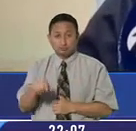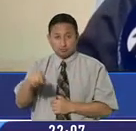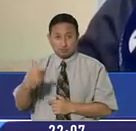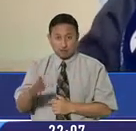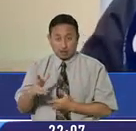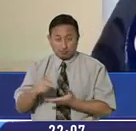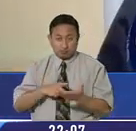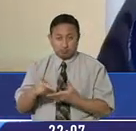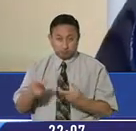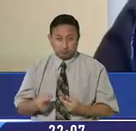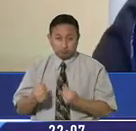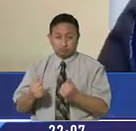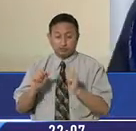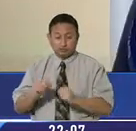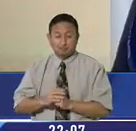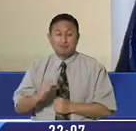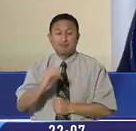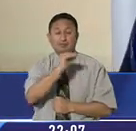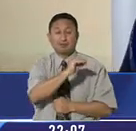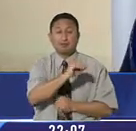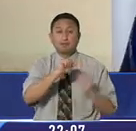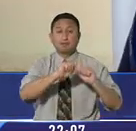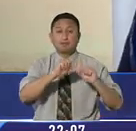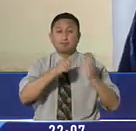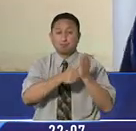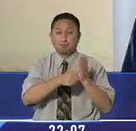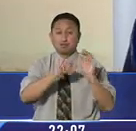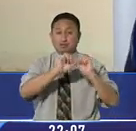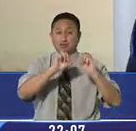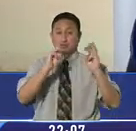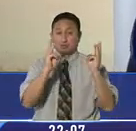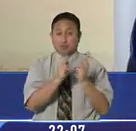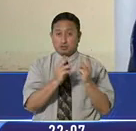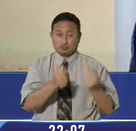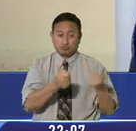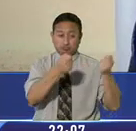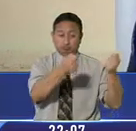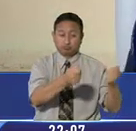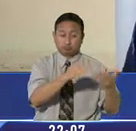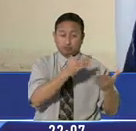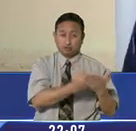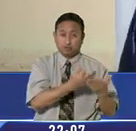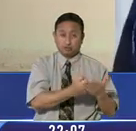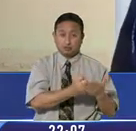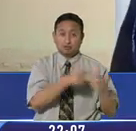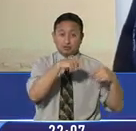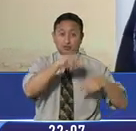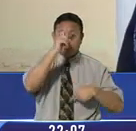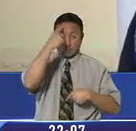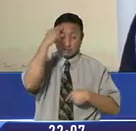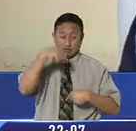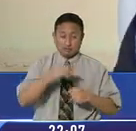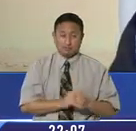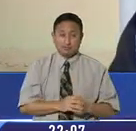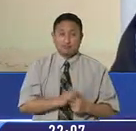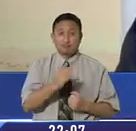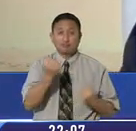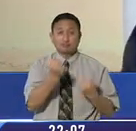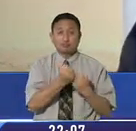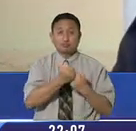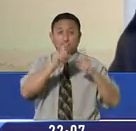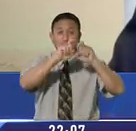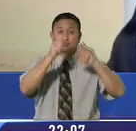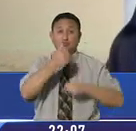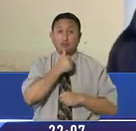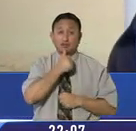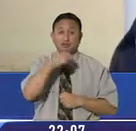en gastos tienen que reportarse al Ministerio de Inclusión Económica y Social para que a través del gobierno nacional, del apoyo de la empresa